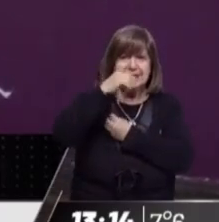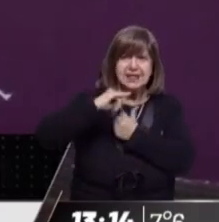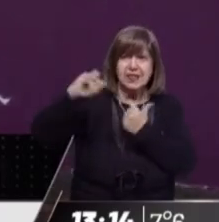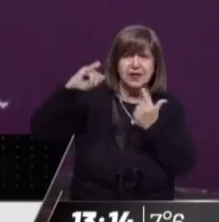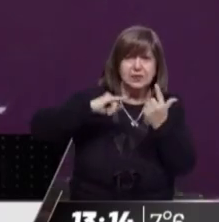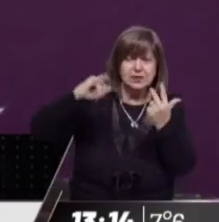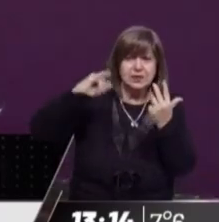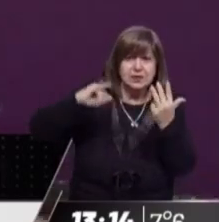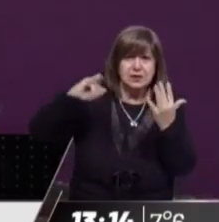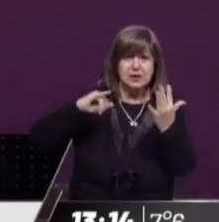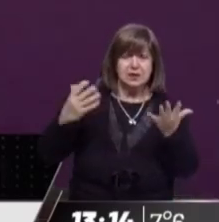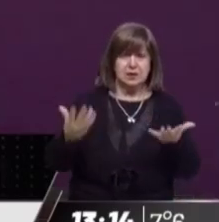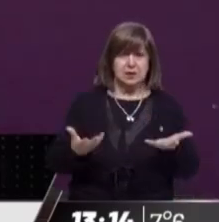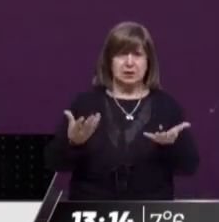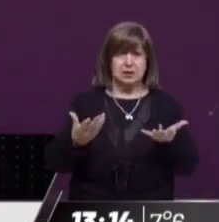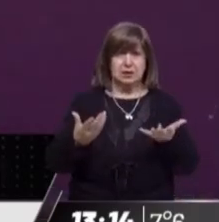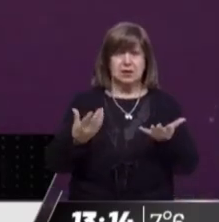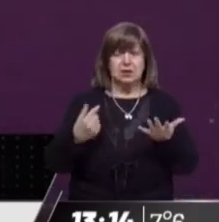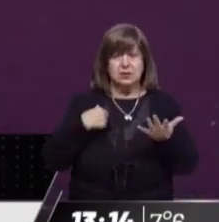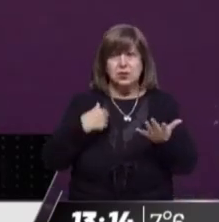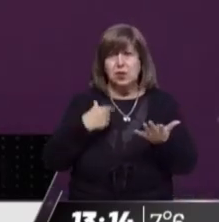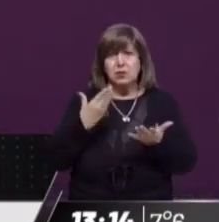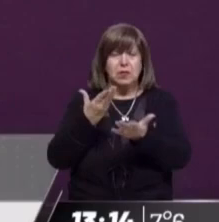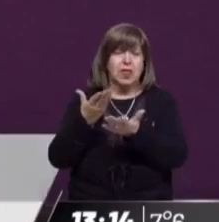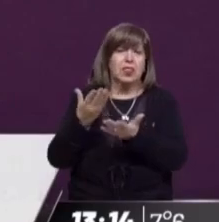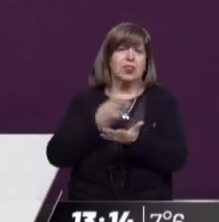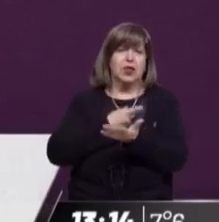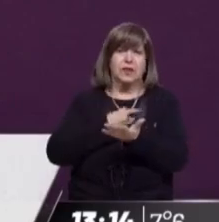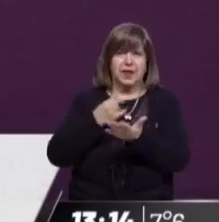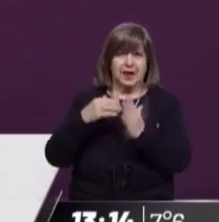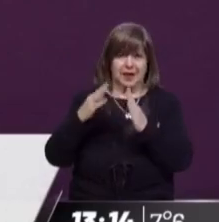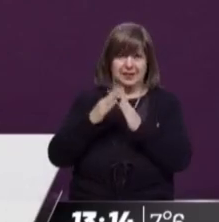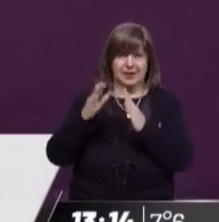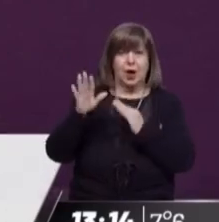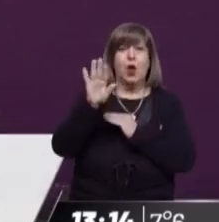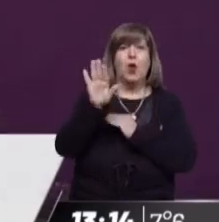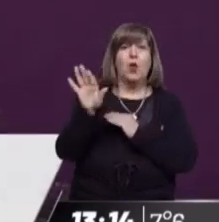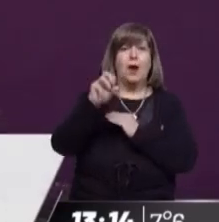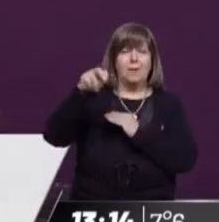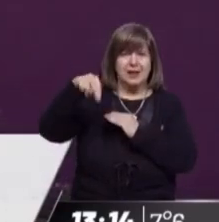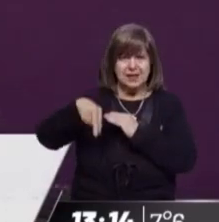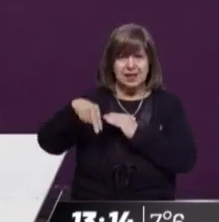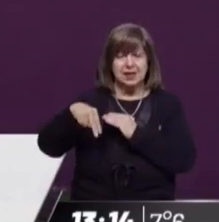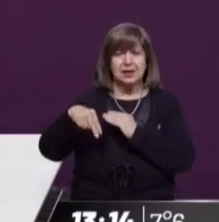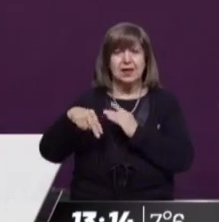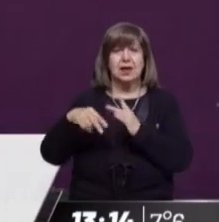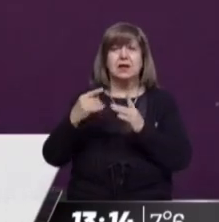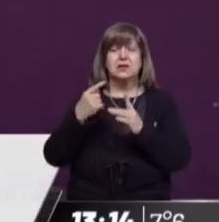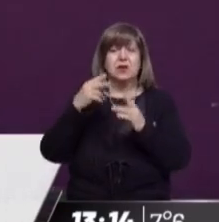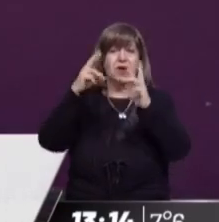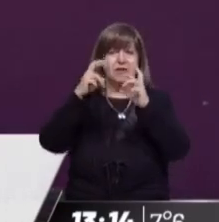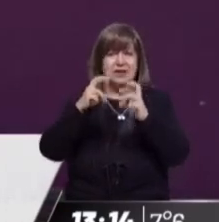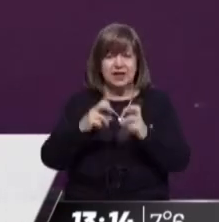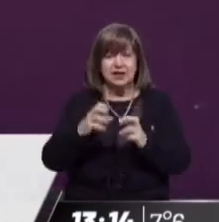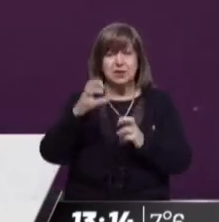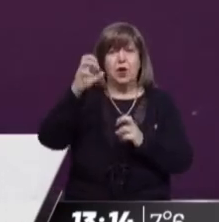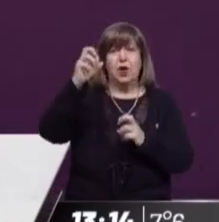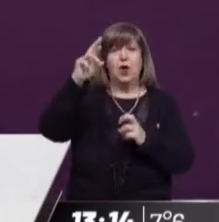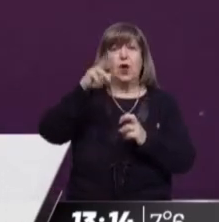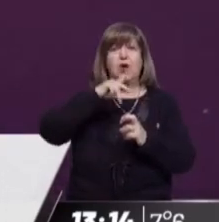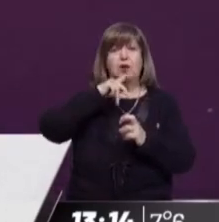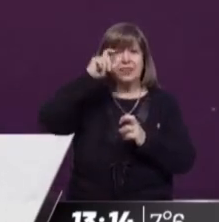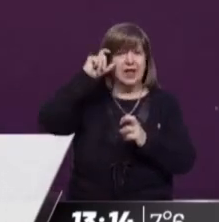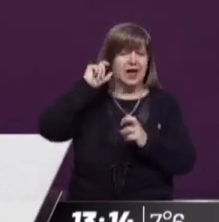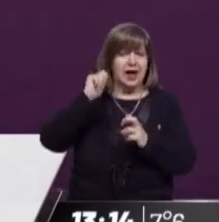a cargo de mi causa de guimallen al efectivo de investigaciones Ortega Ortega no me